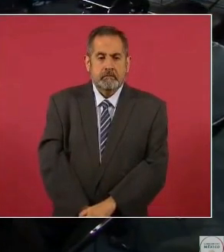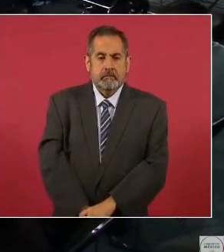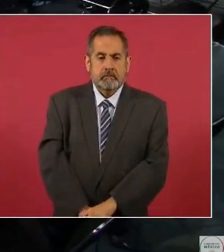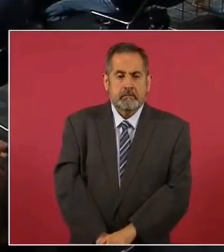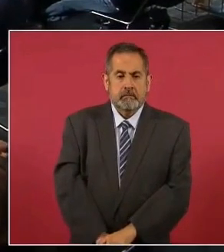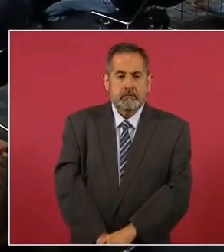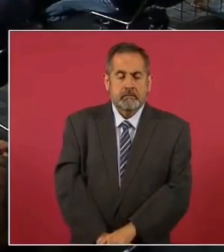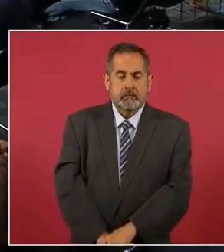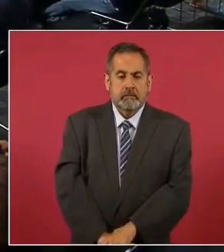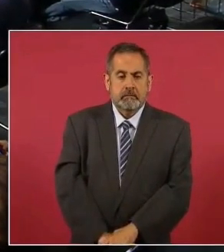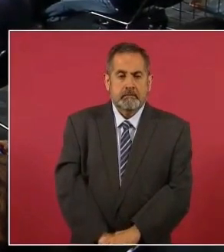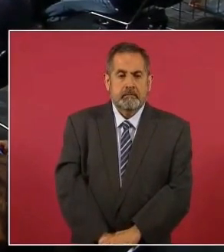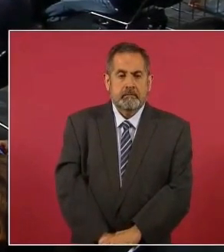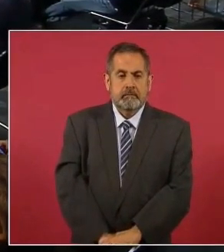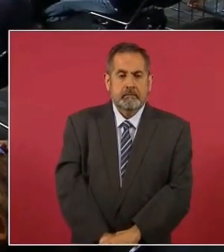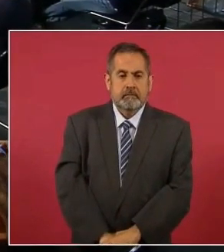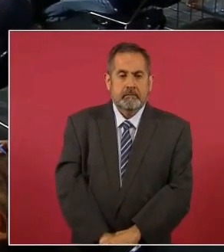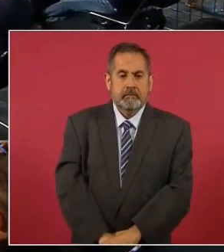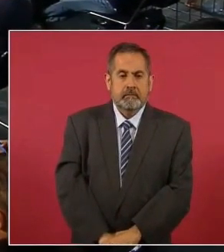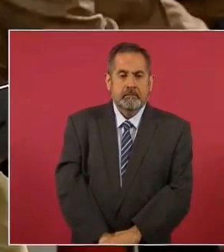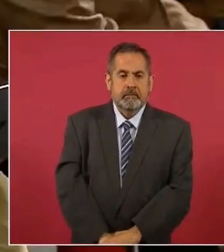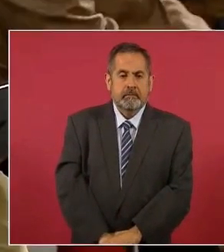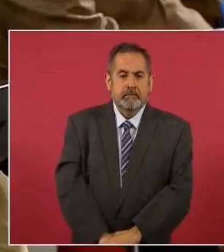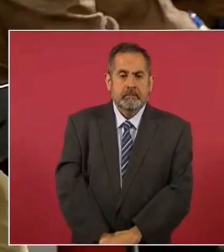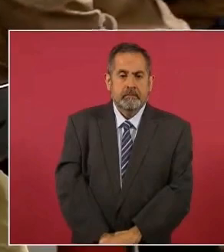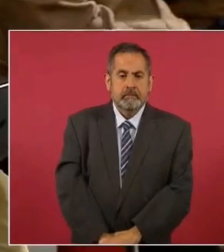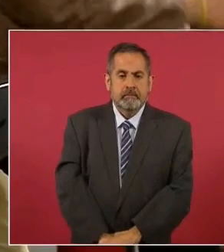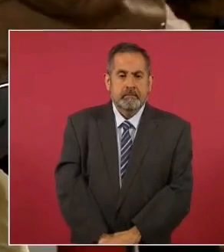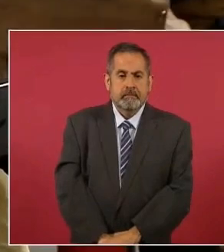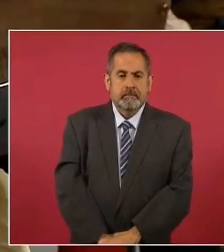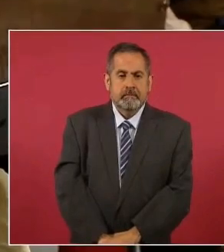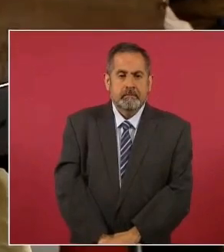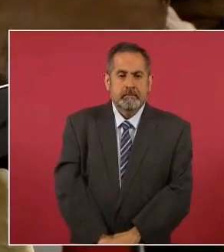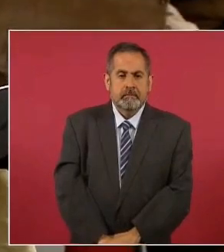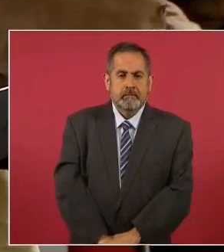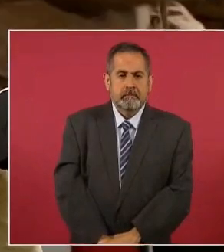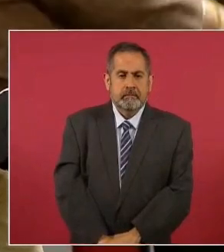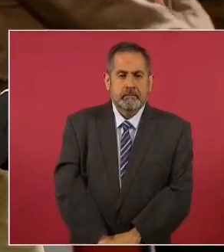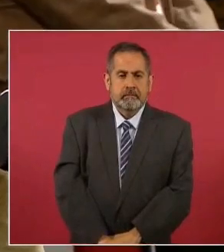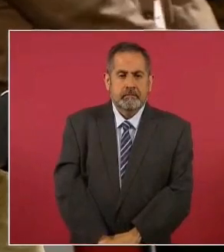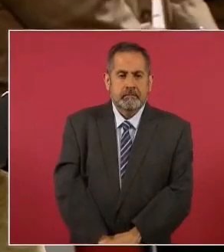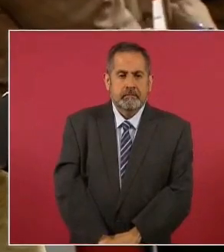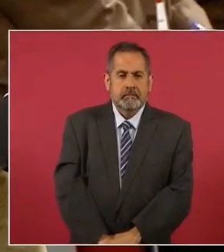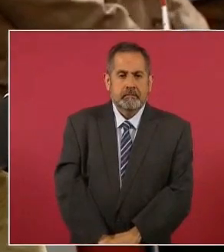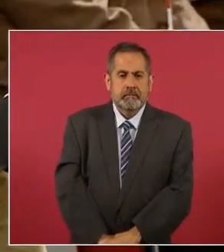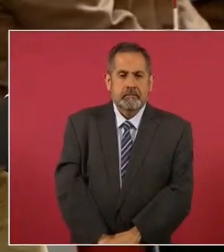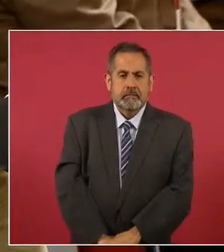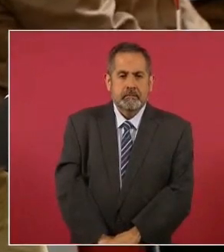el beneficio que da el etiquetado, contrario a la empresa que es Barnitos la que está haciendo este amparo.